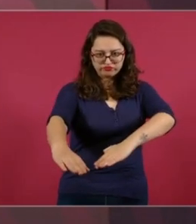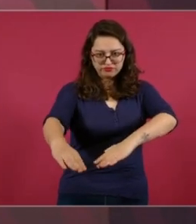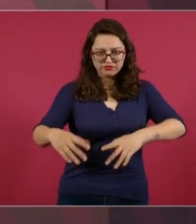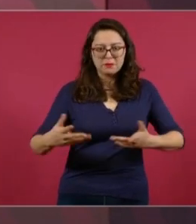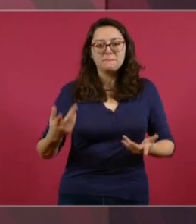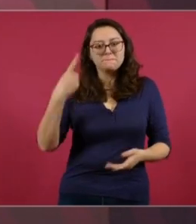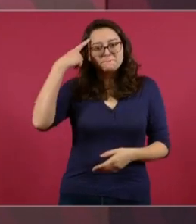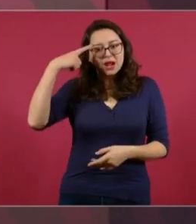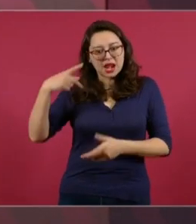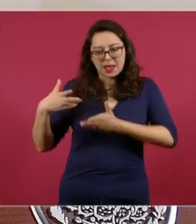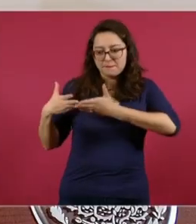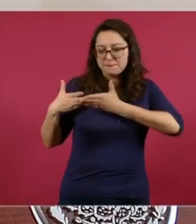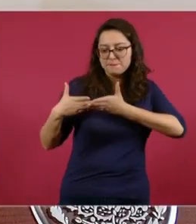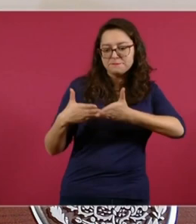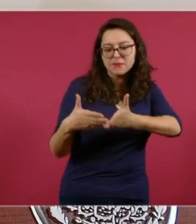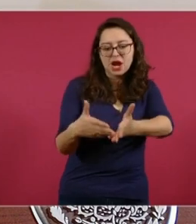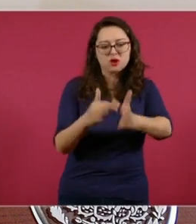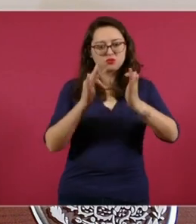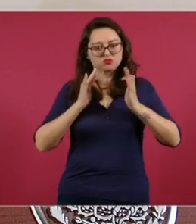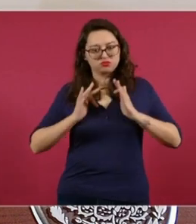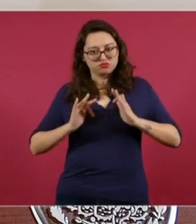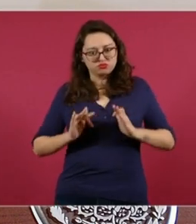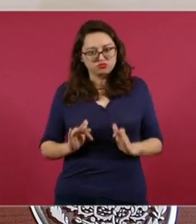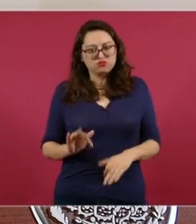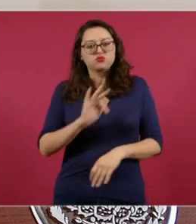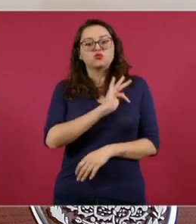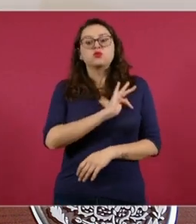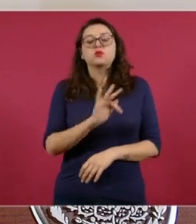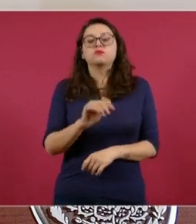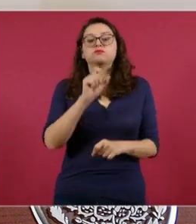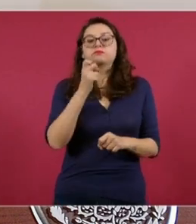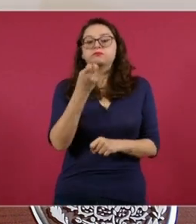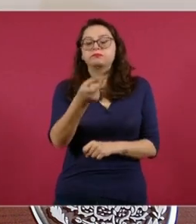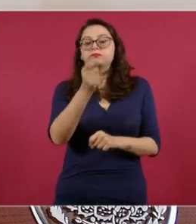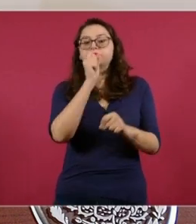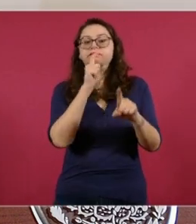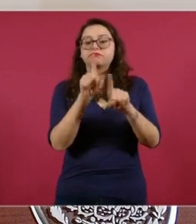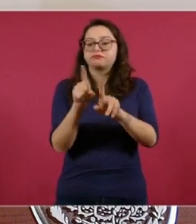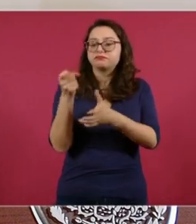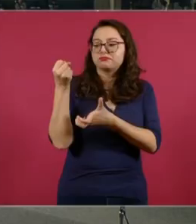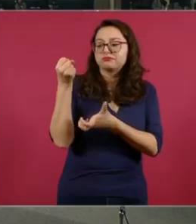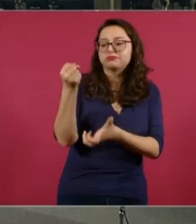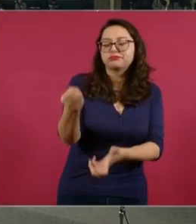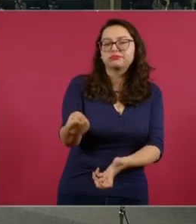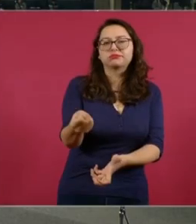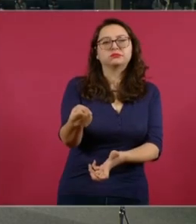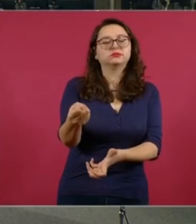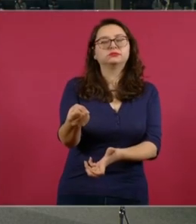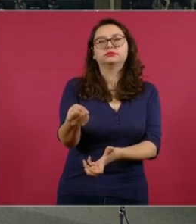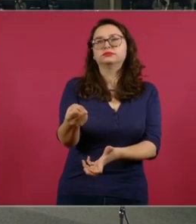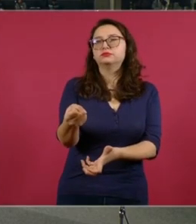Salina Cruz, que también es una inversión de